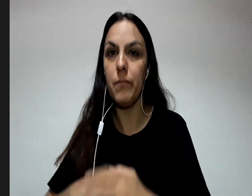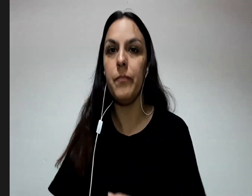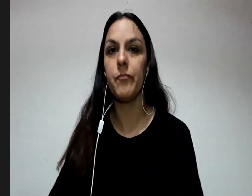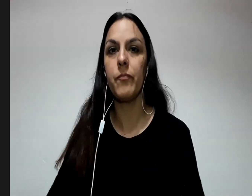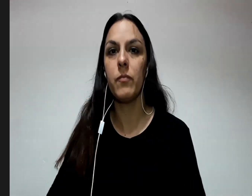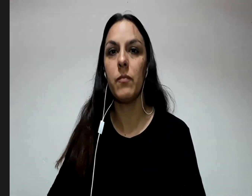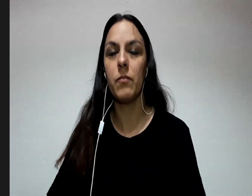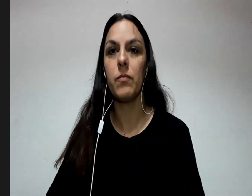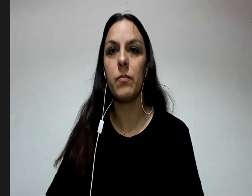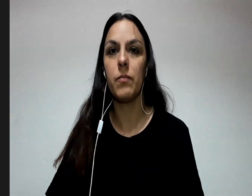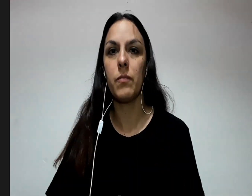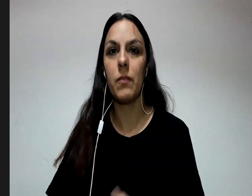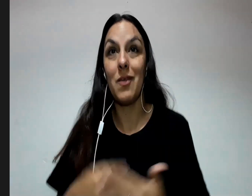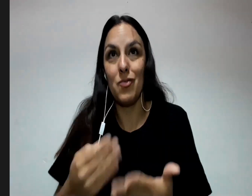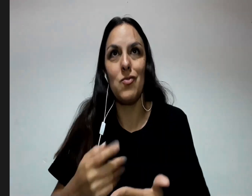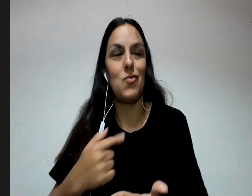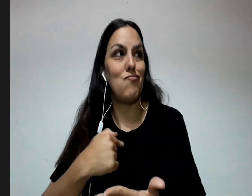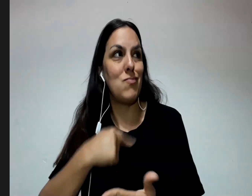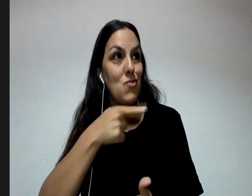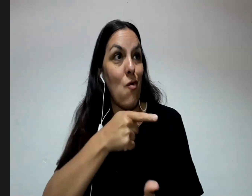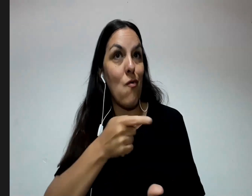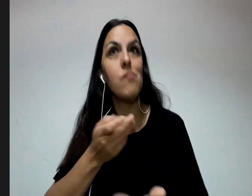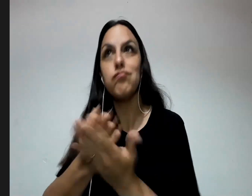la voz de esos reclamos, Luis.